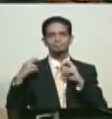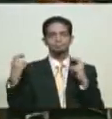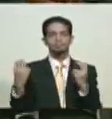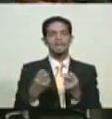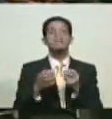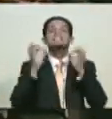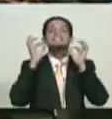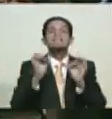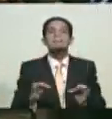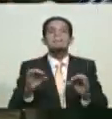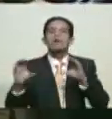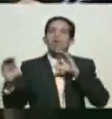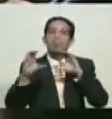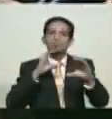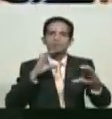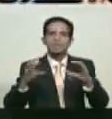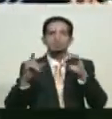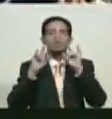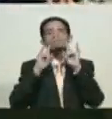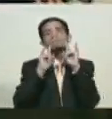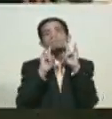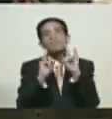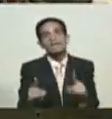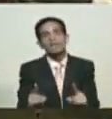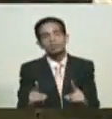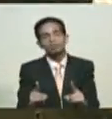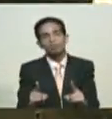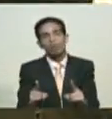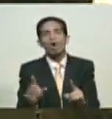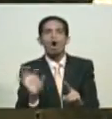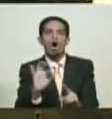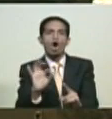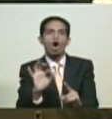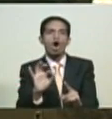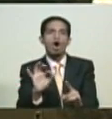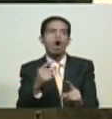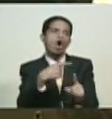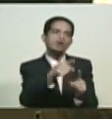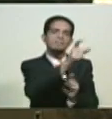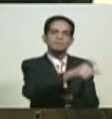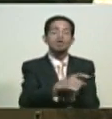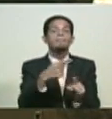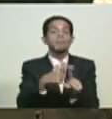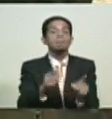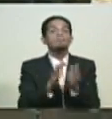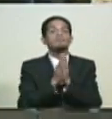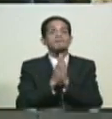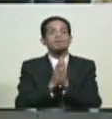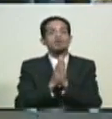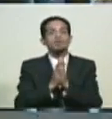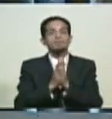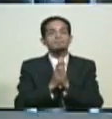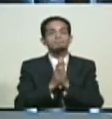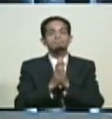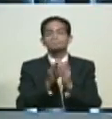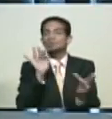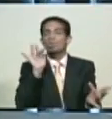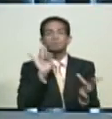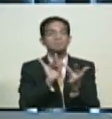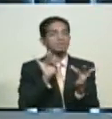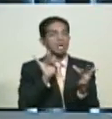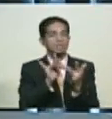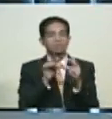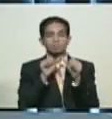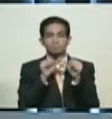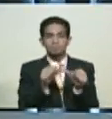directa o indirecta siempre pero quiero que haya un establecimiento permanente de